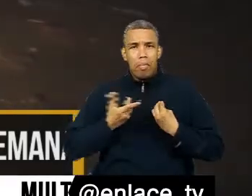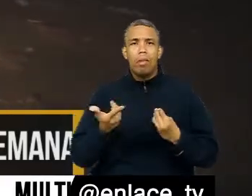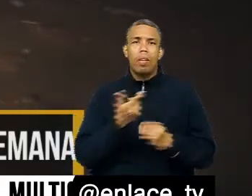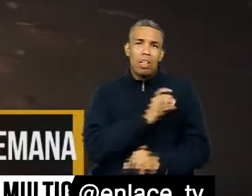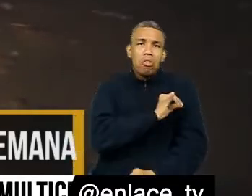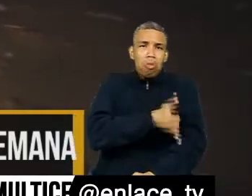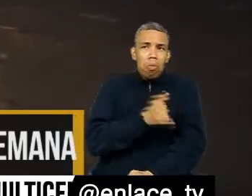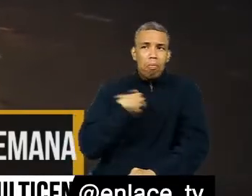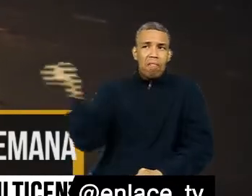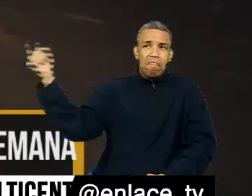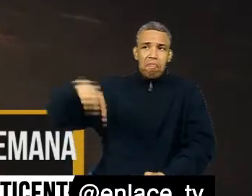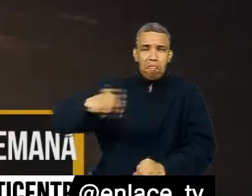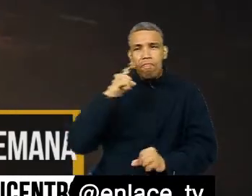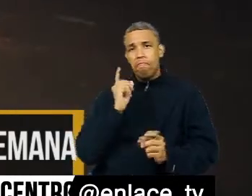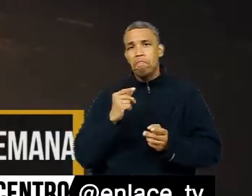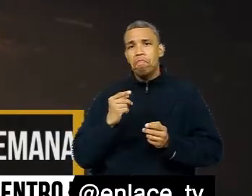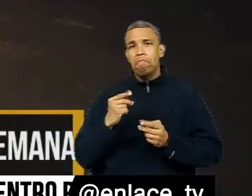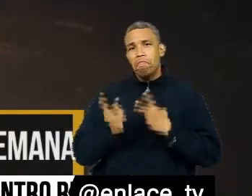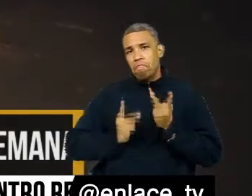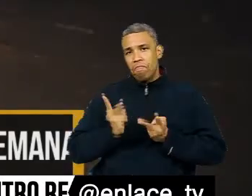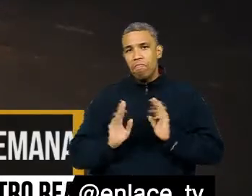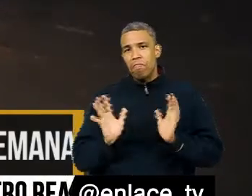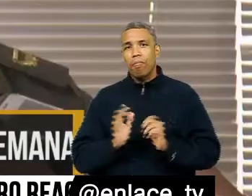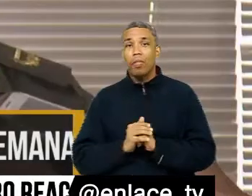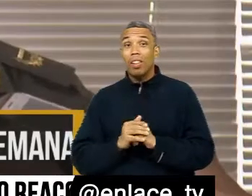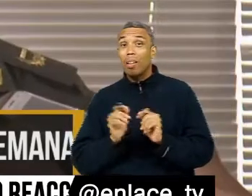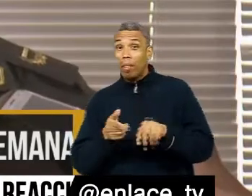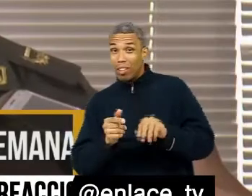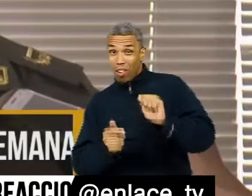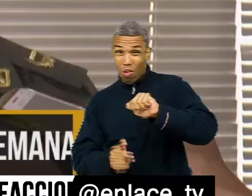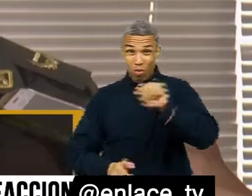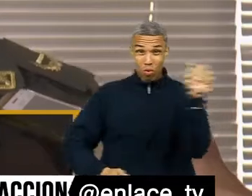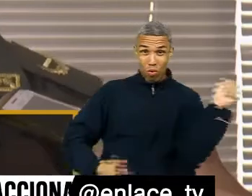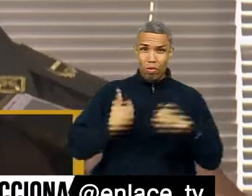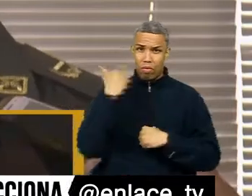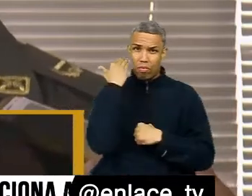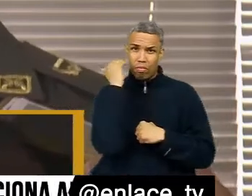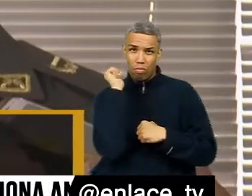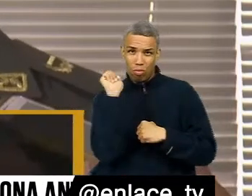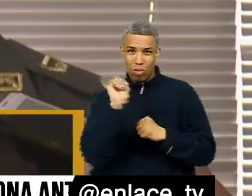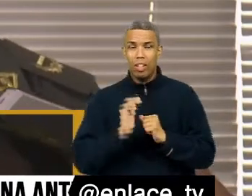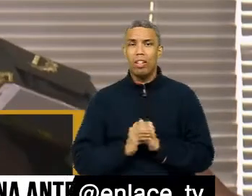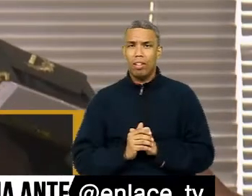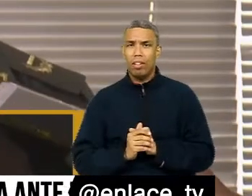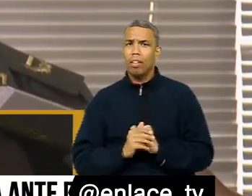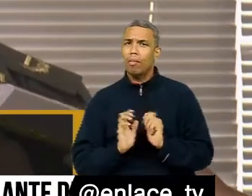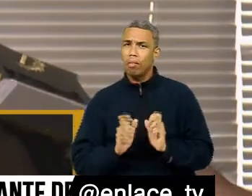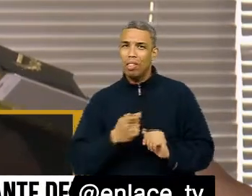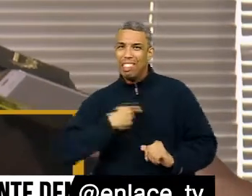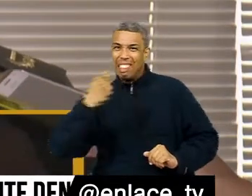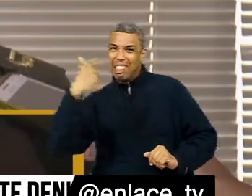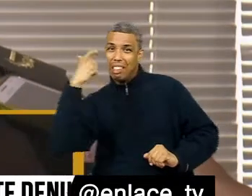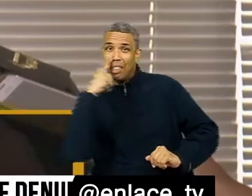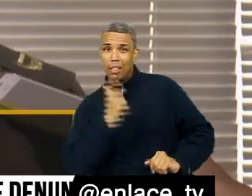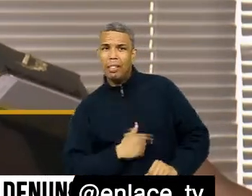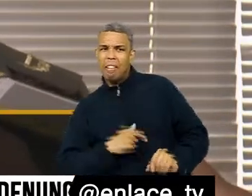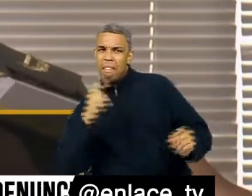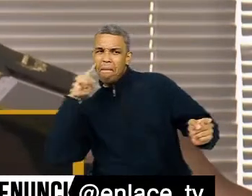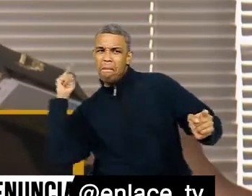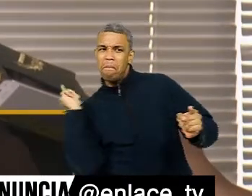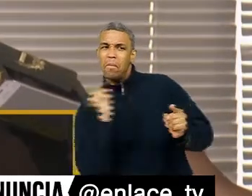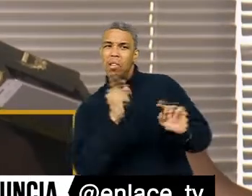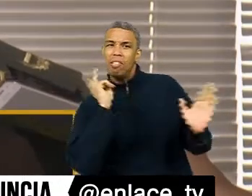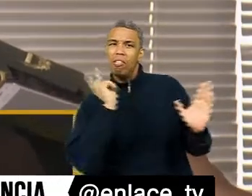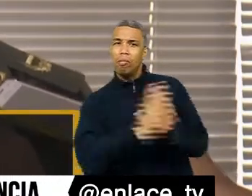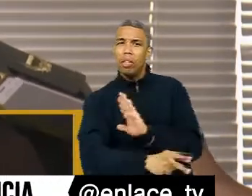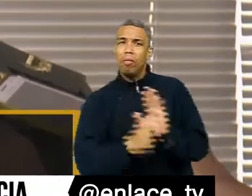una mujer fue víctima de intento de homicidio. Aparentemente hay una situación confusa de una persona lesionada, una